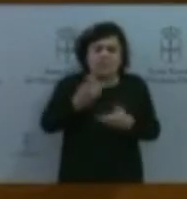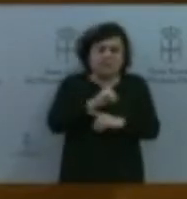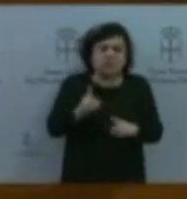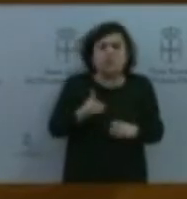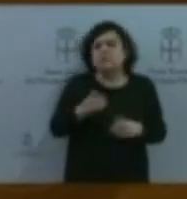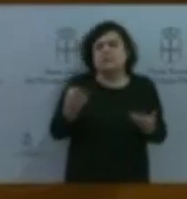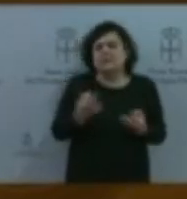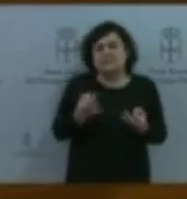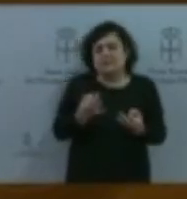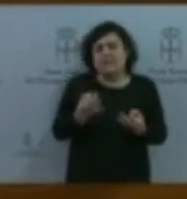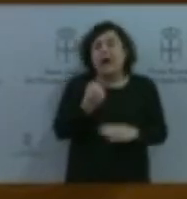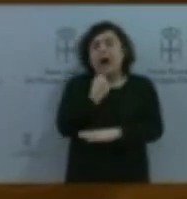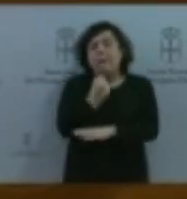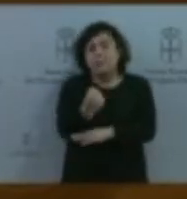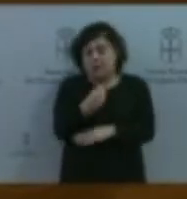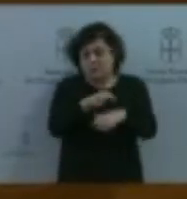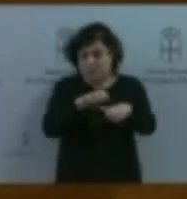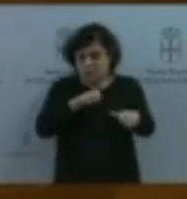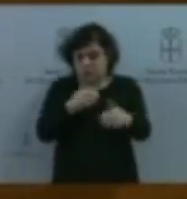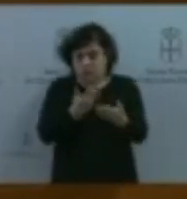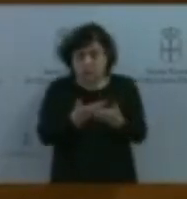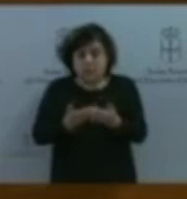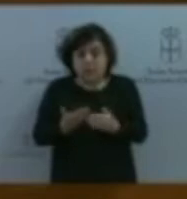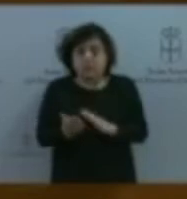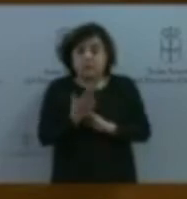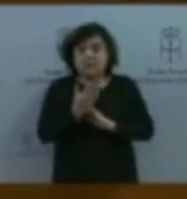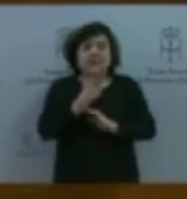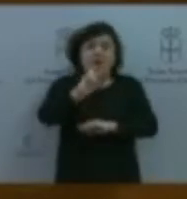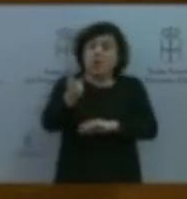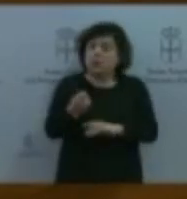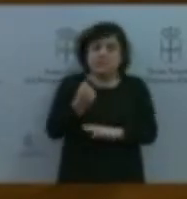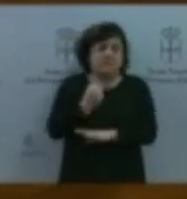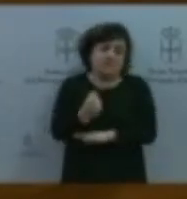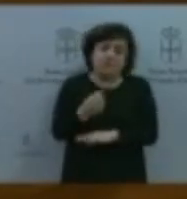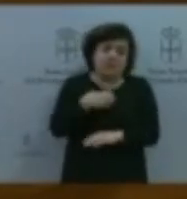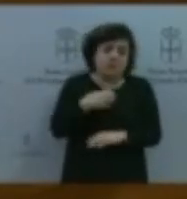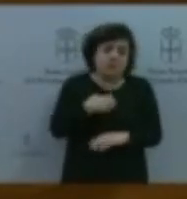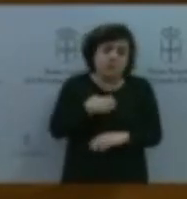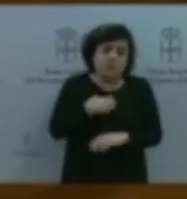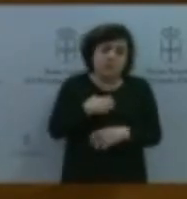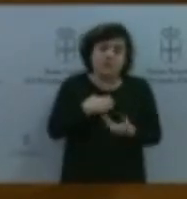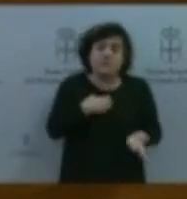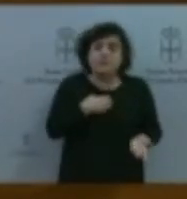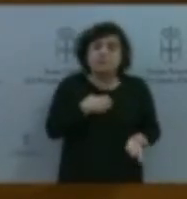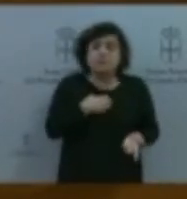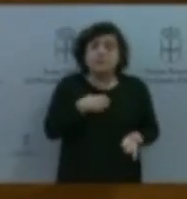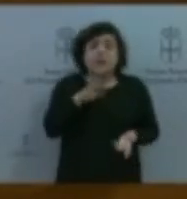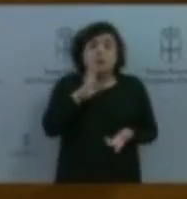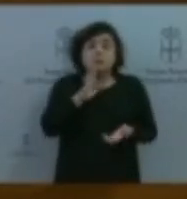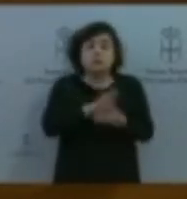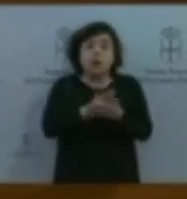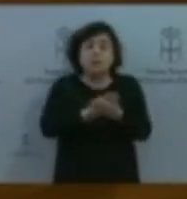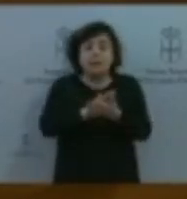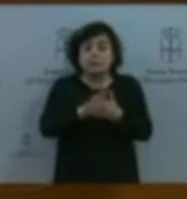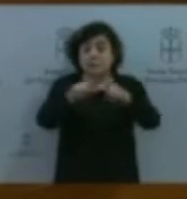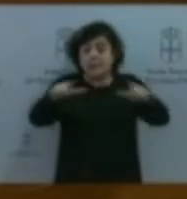planteando, otras no tanto. Y lo hemos dicho, todo lo que tiene que ver con la Zalia, nos parece que primero tiene que haber un